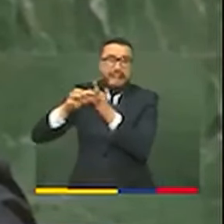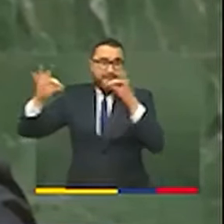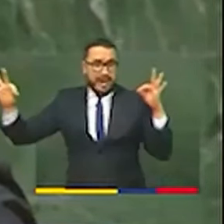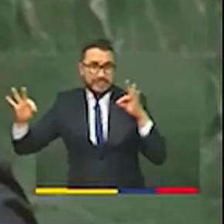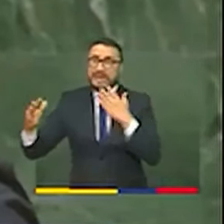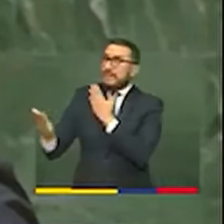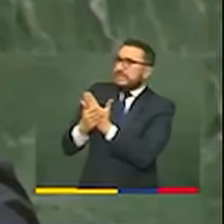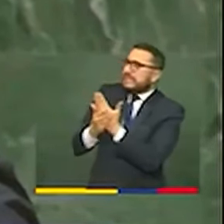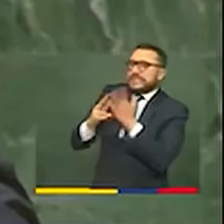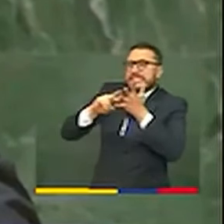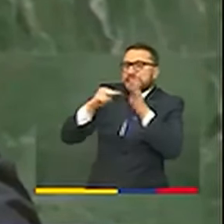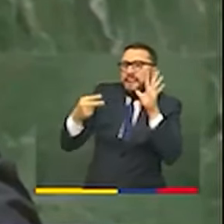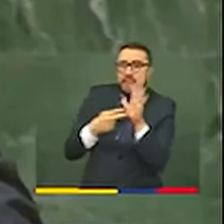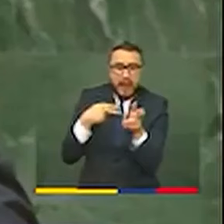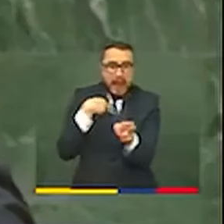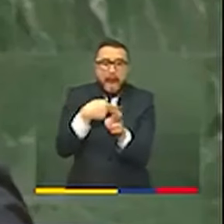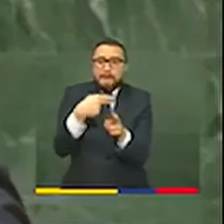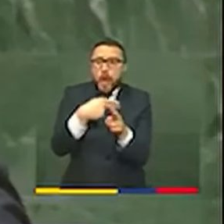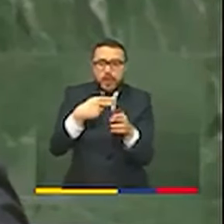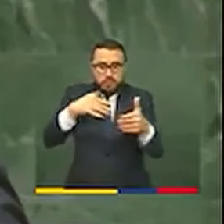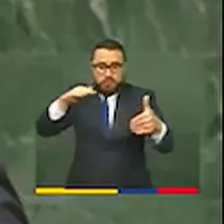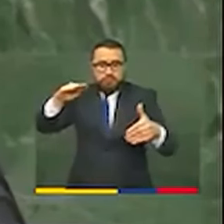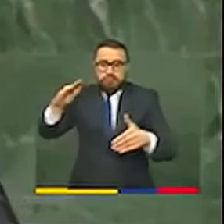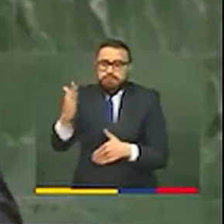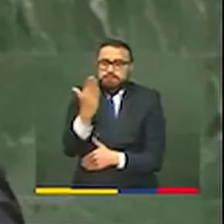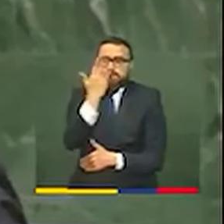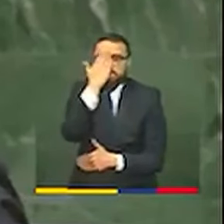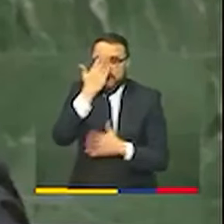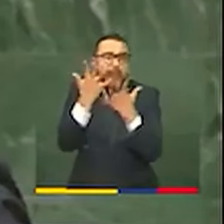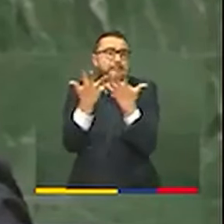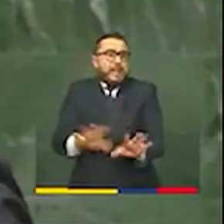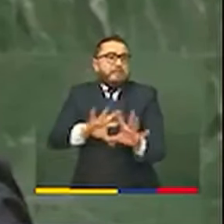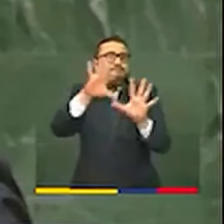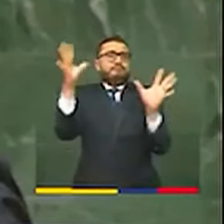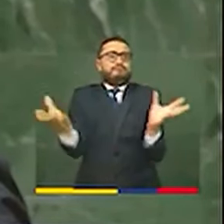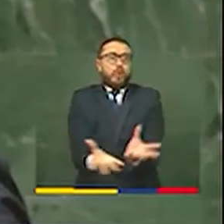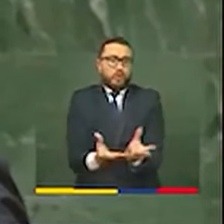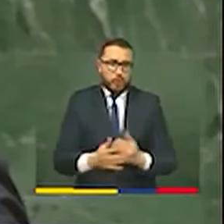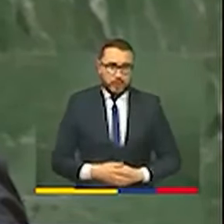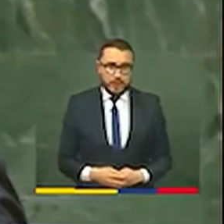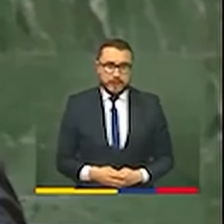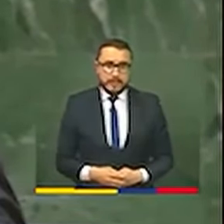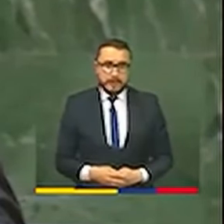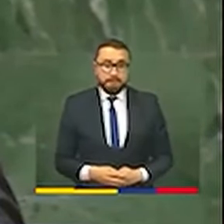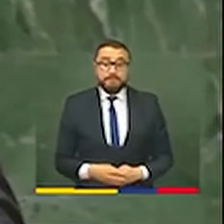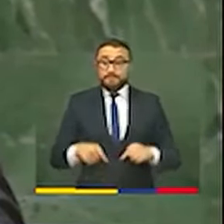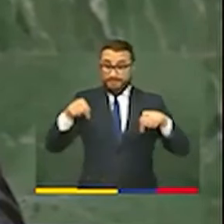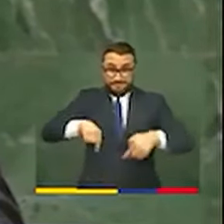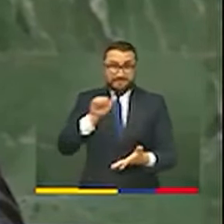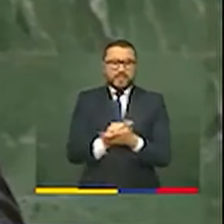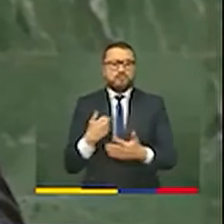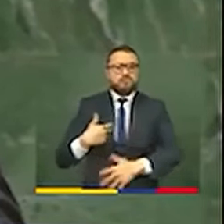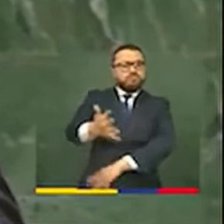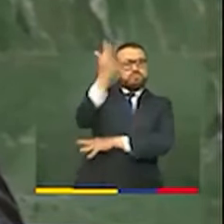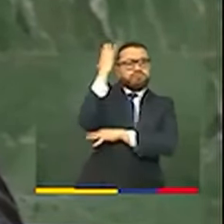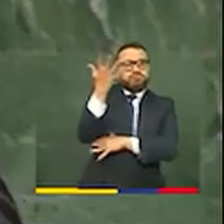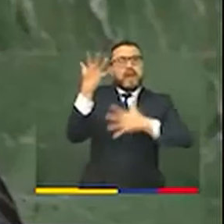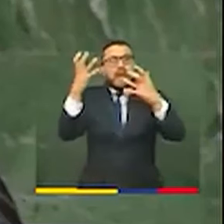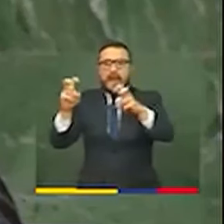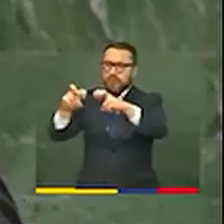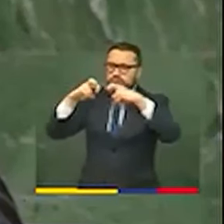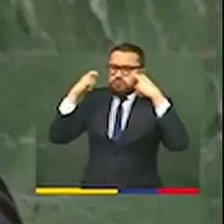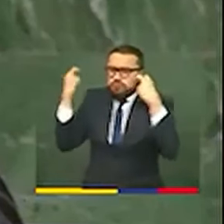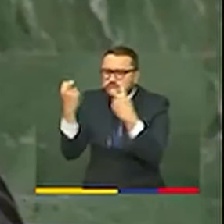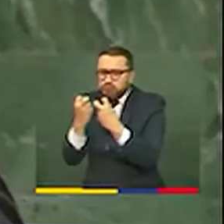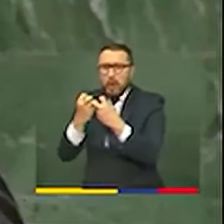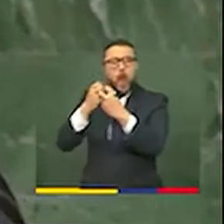fin. Hace un año pedí una conferencia de paz por Palestina en este mismo lugar, sin que hubiera